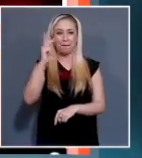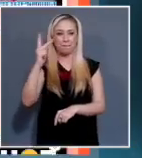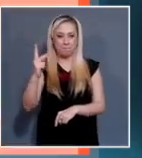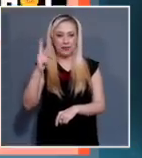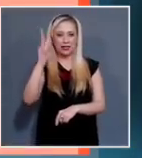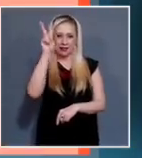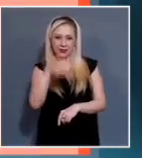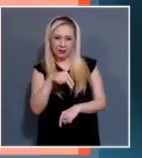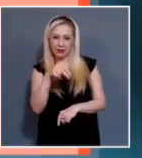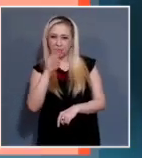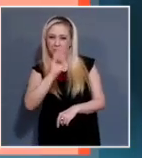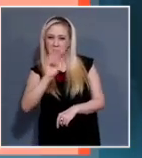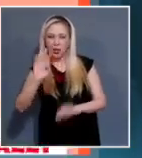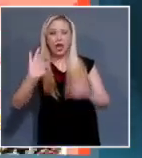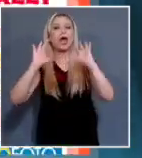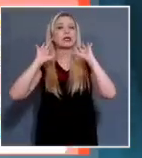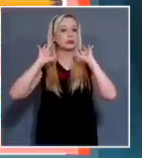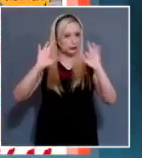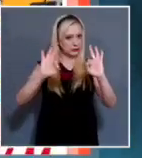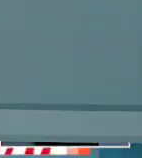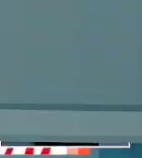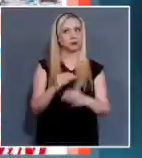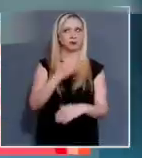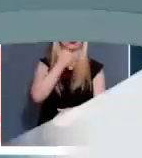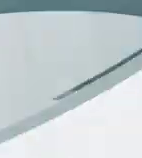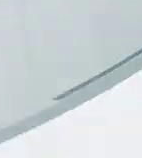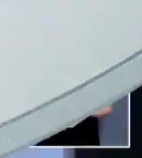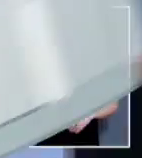de la Federación, Lilian Moreno.